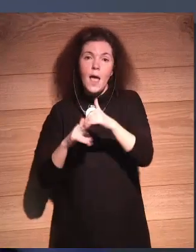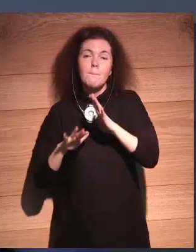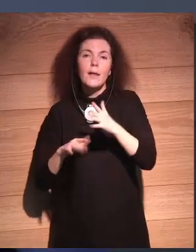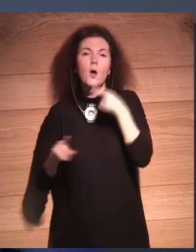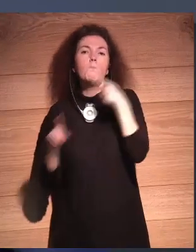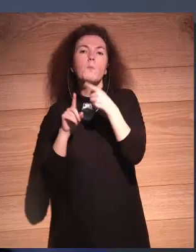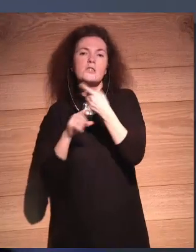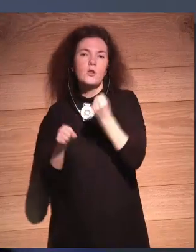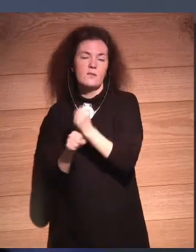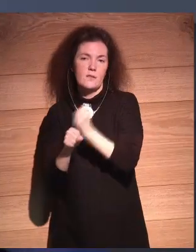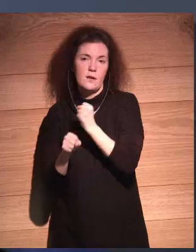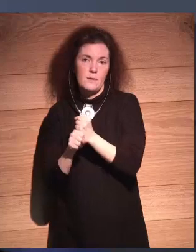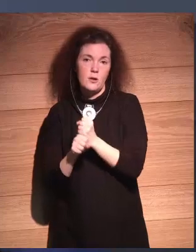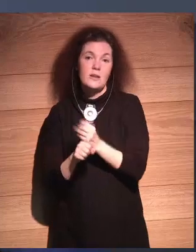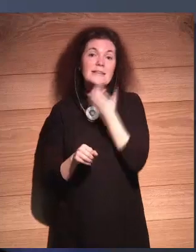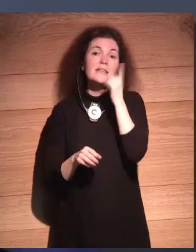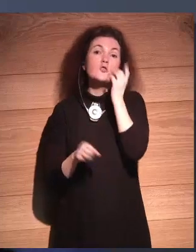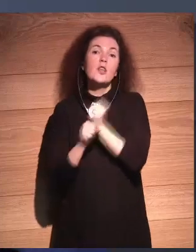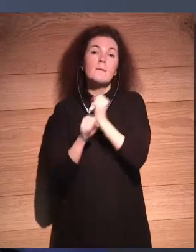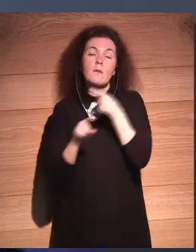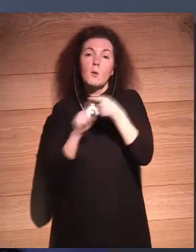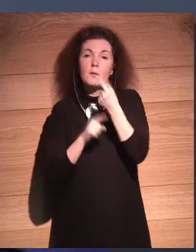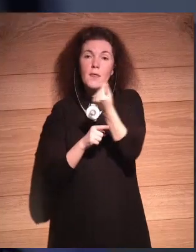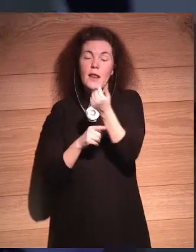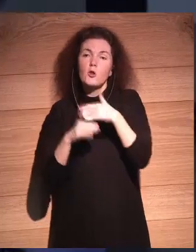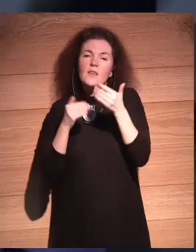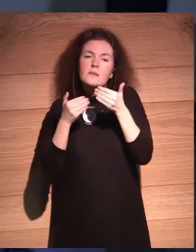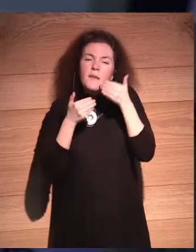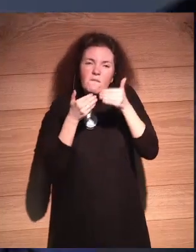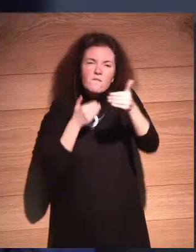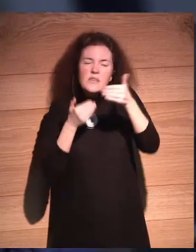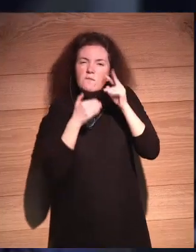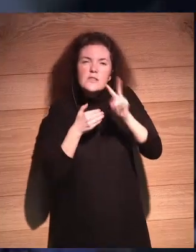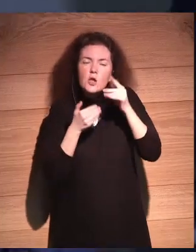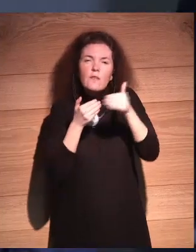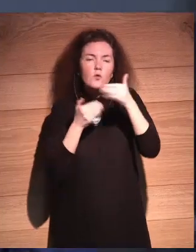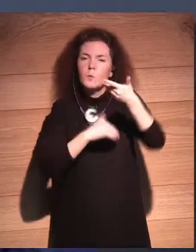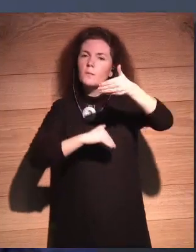el propósito. Si solo trabajas por dinero, pues tienes una visión del futuro muy limitada.